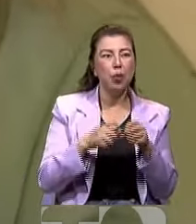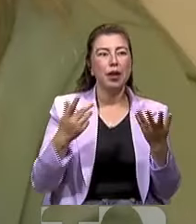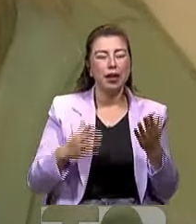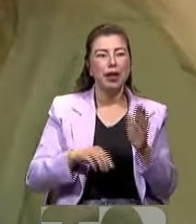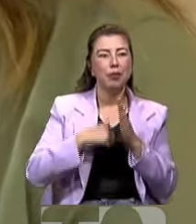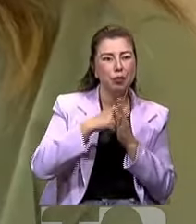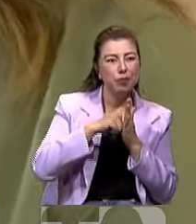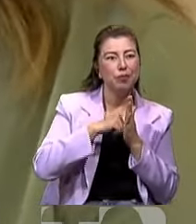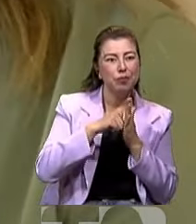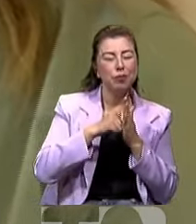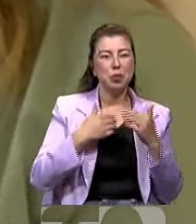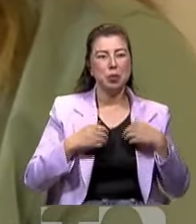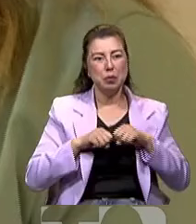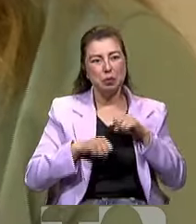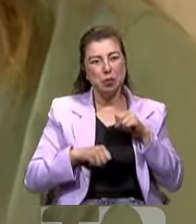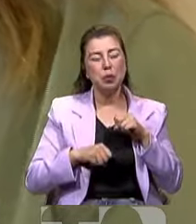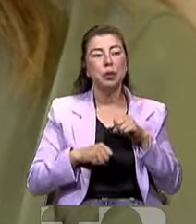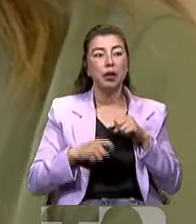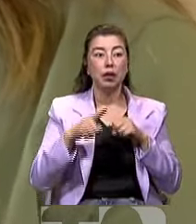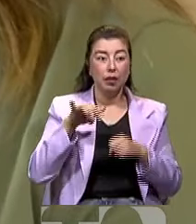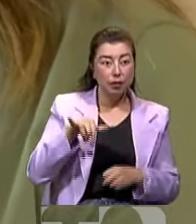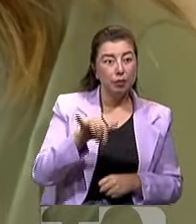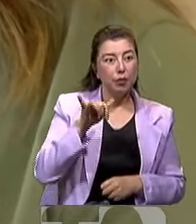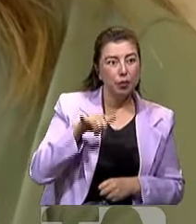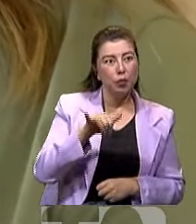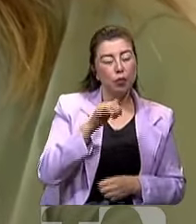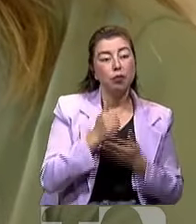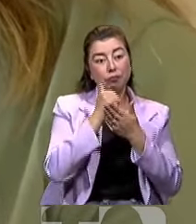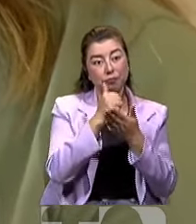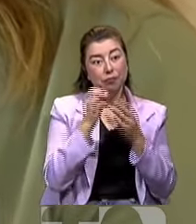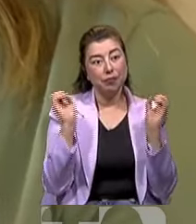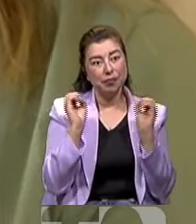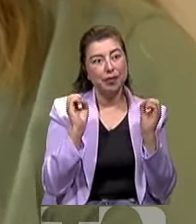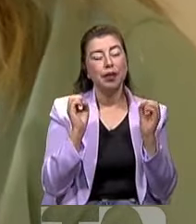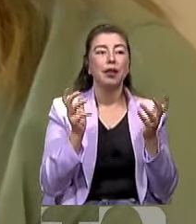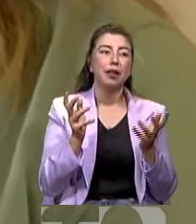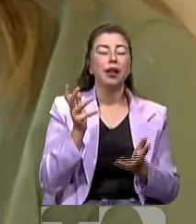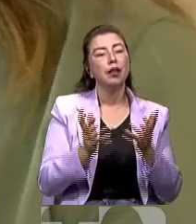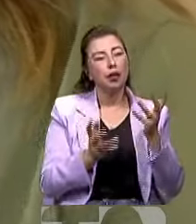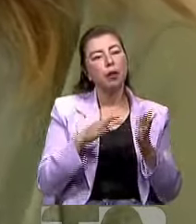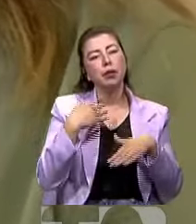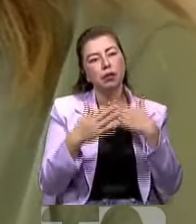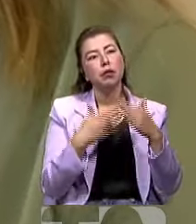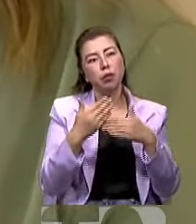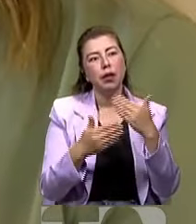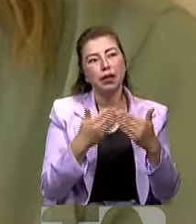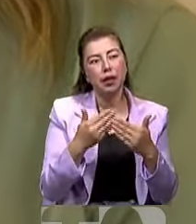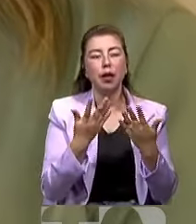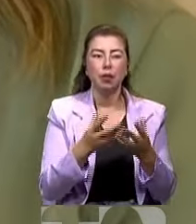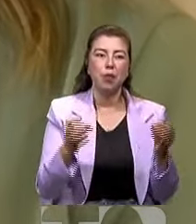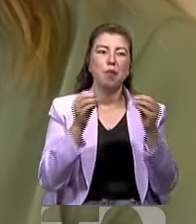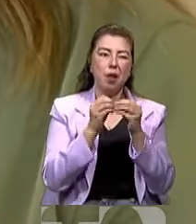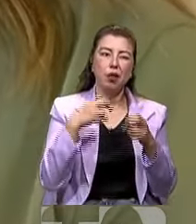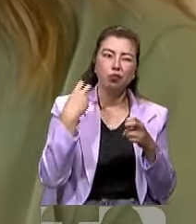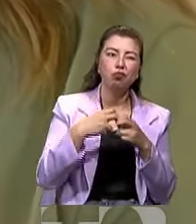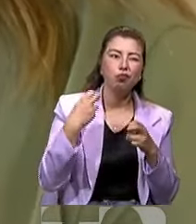roce del piso. Si él hubiera seguido así, sin esta ayuda de su sillita de ruedas, posiblemente con el tiempo hubiera tenido alguna